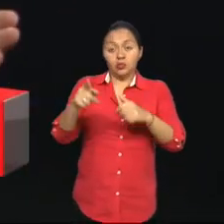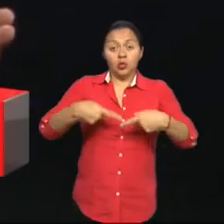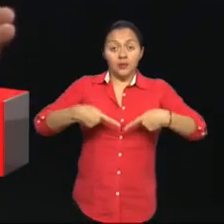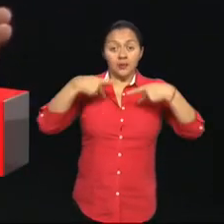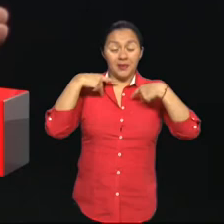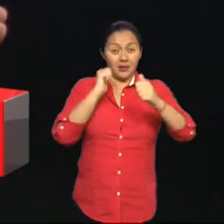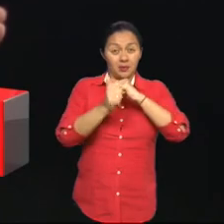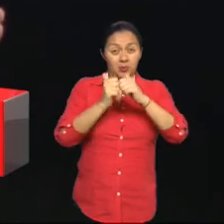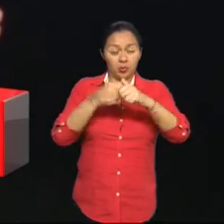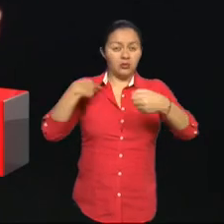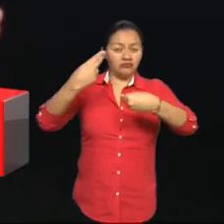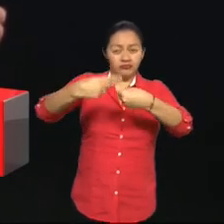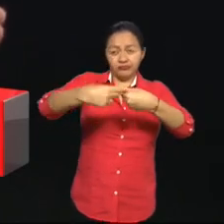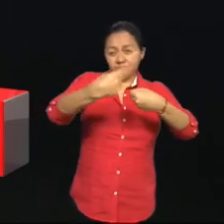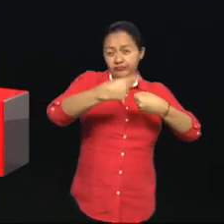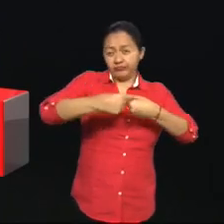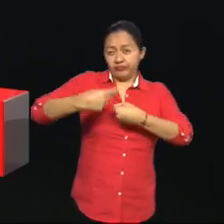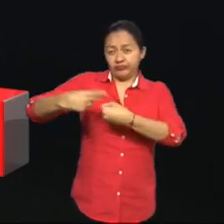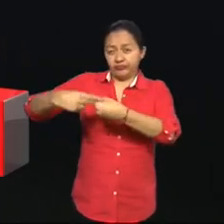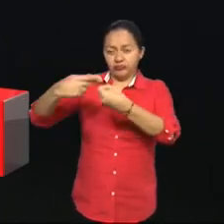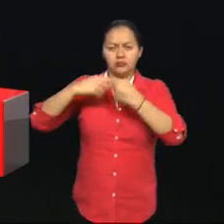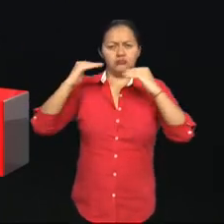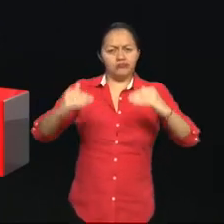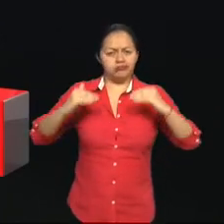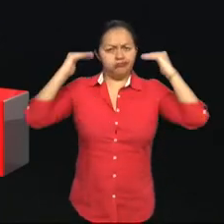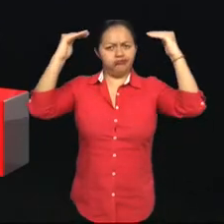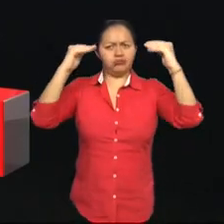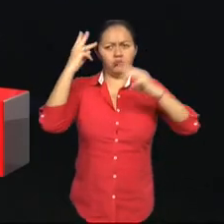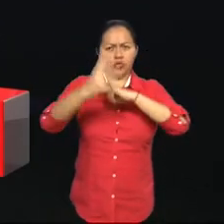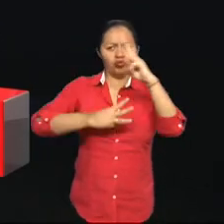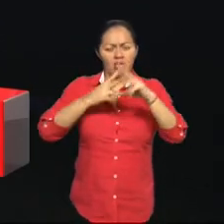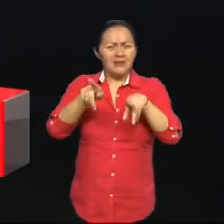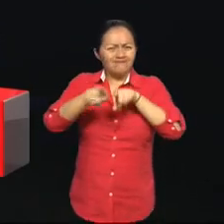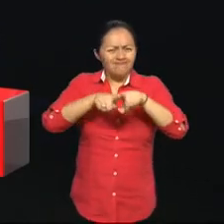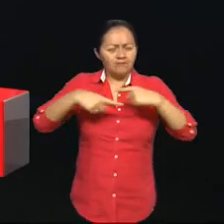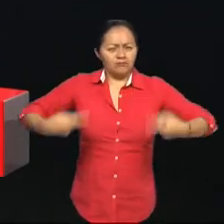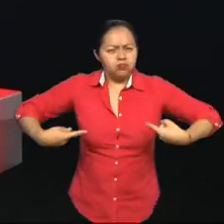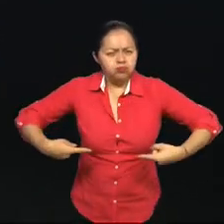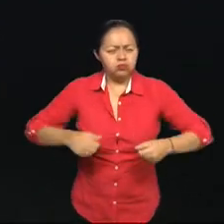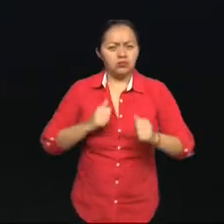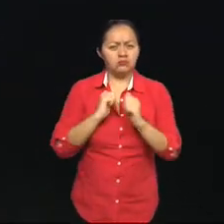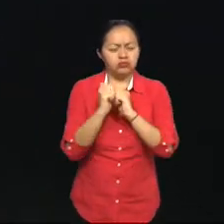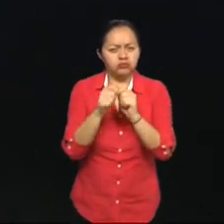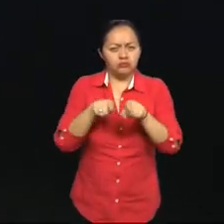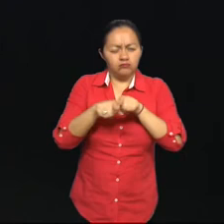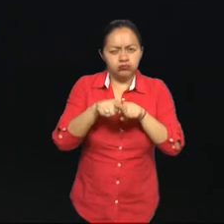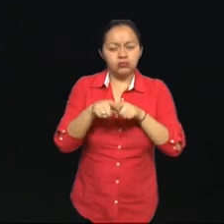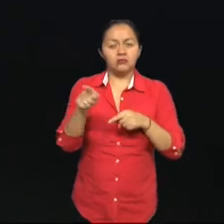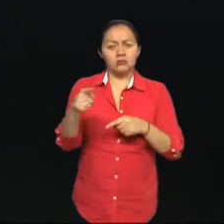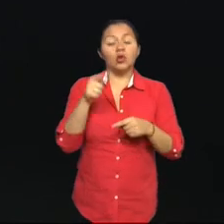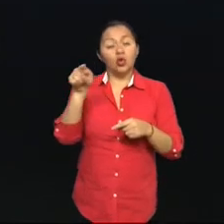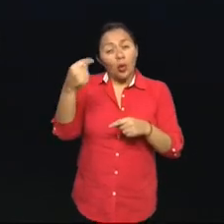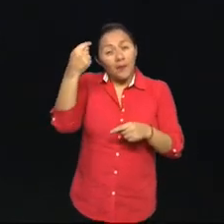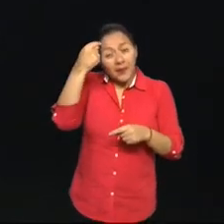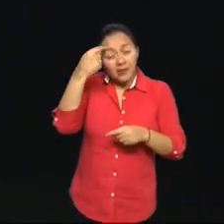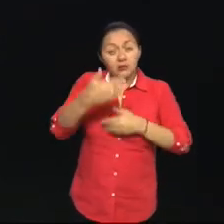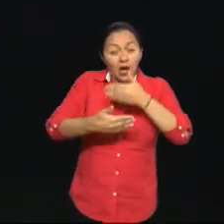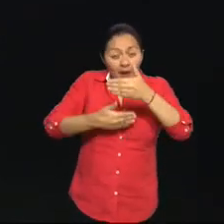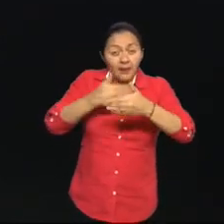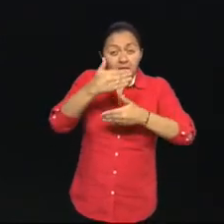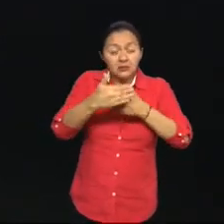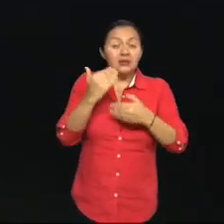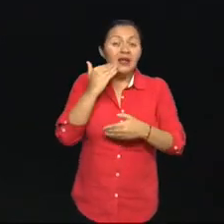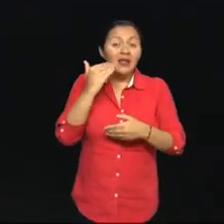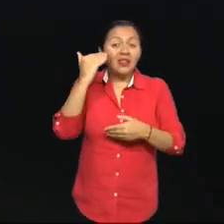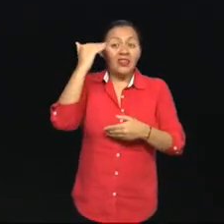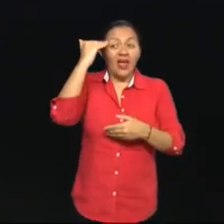deportiva, tú has participado en élite muchas veces, en maratones, todo eso. ¿Tú crees que con el avance de la edad te ha permitido